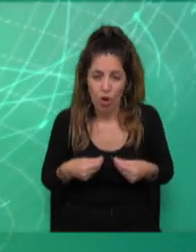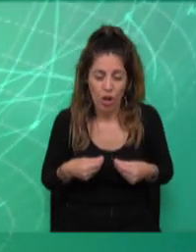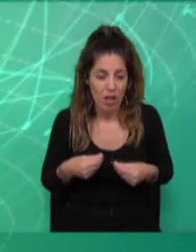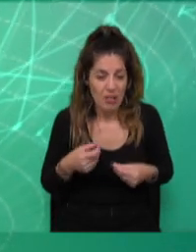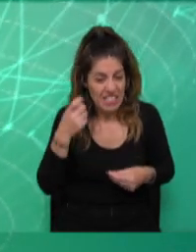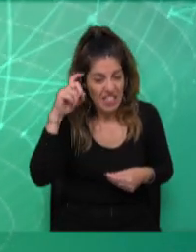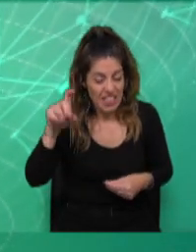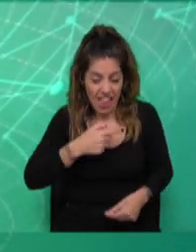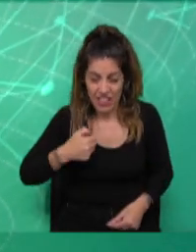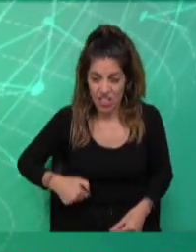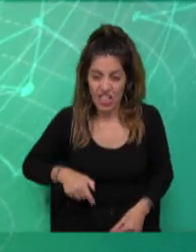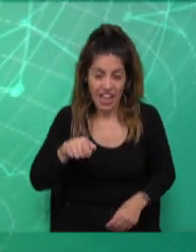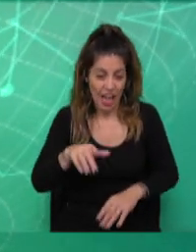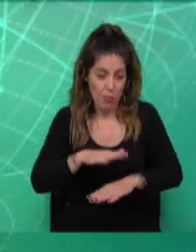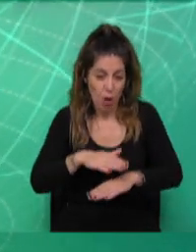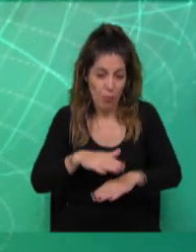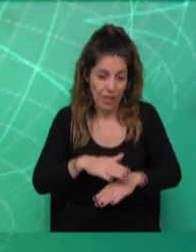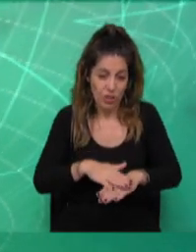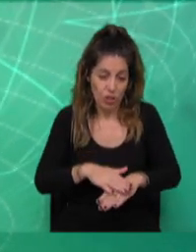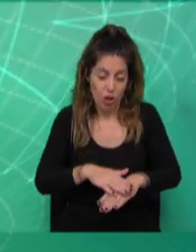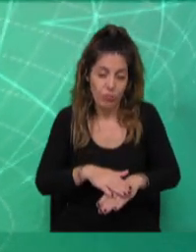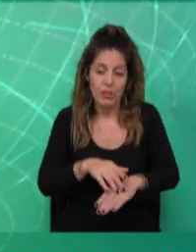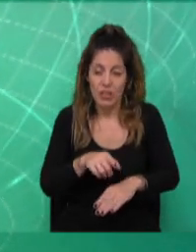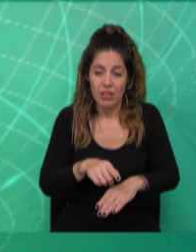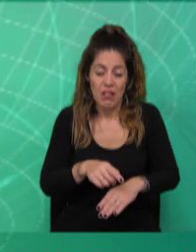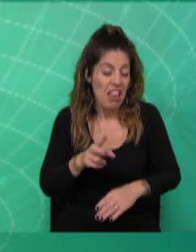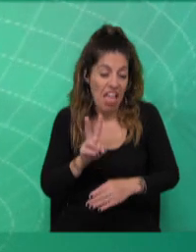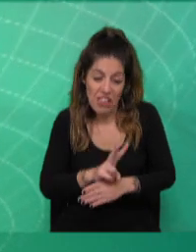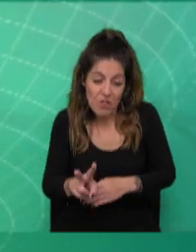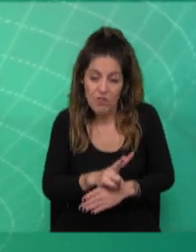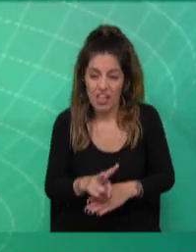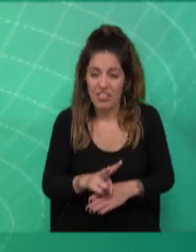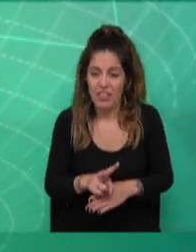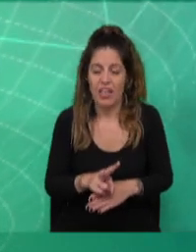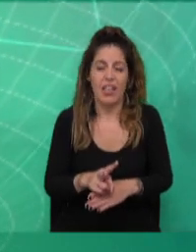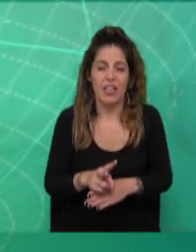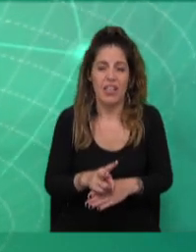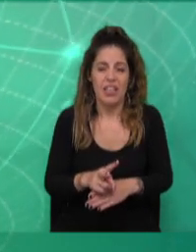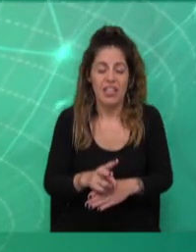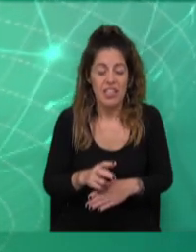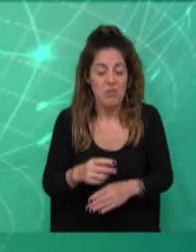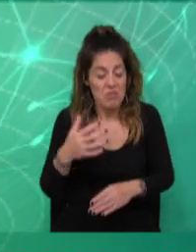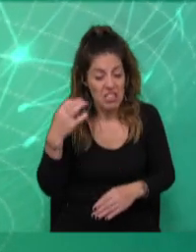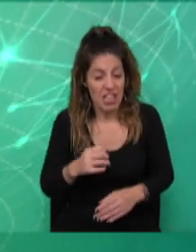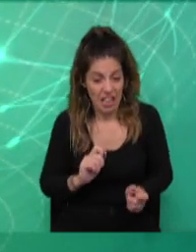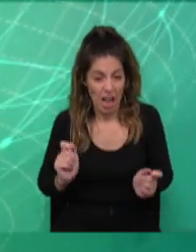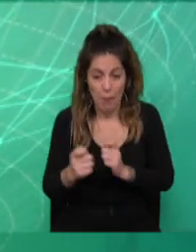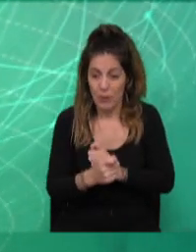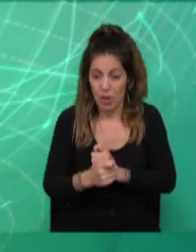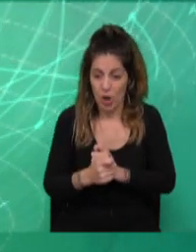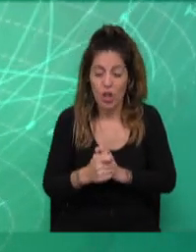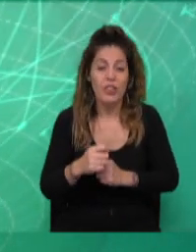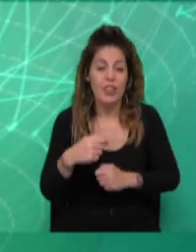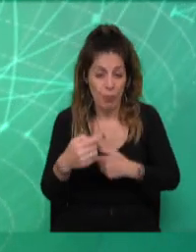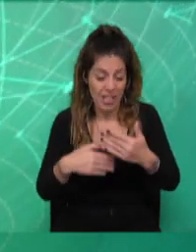ideológica de china en ese momento como una de las grandes máximas y y la defiende y se considera un convertido un convertido después de ese